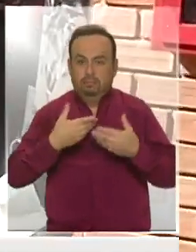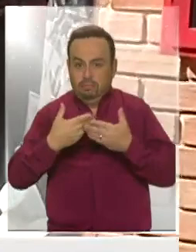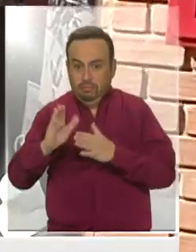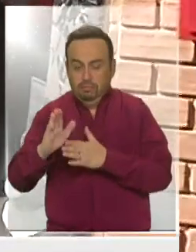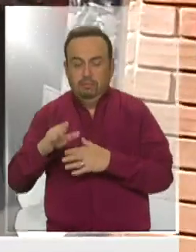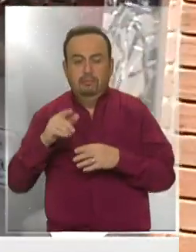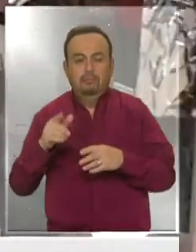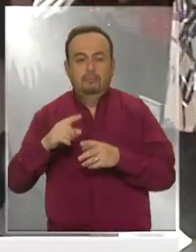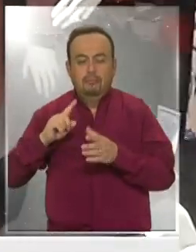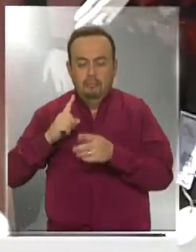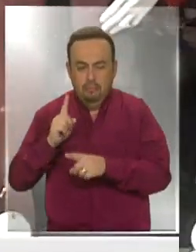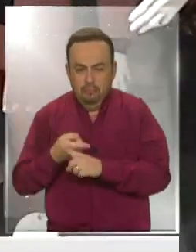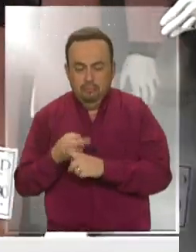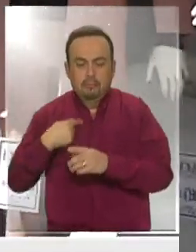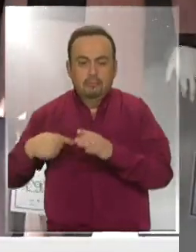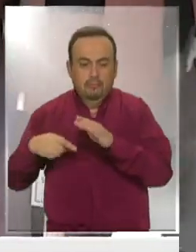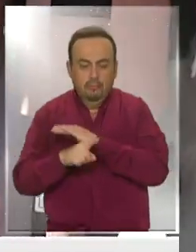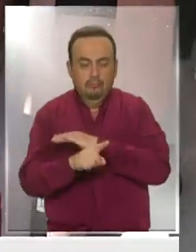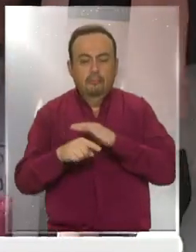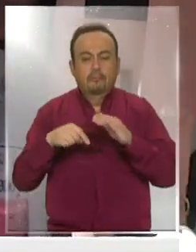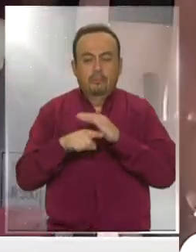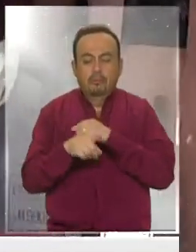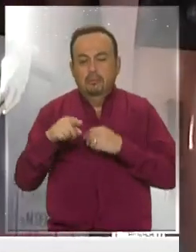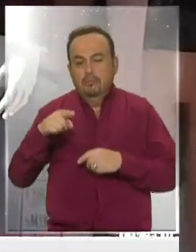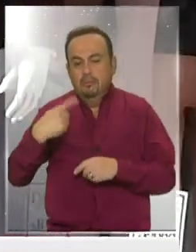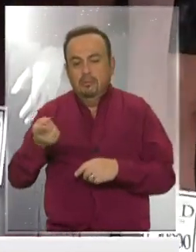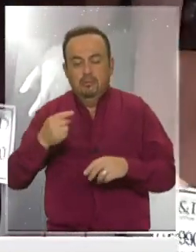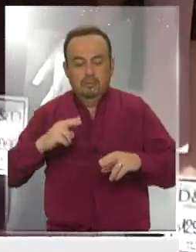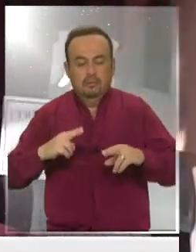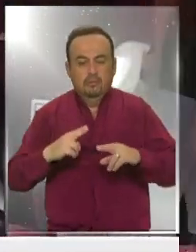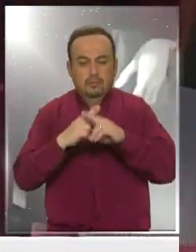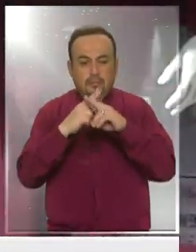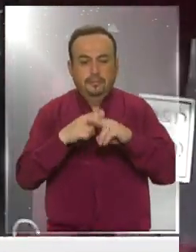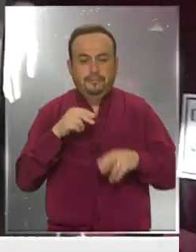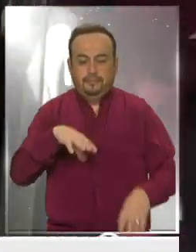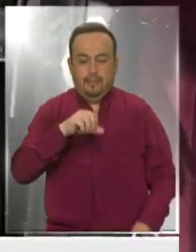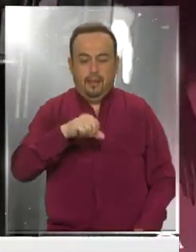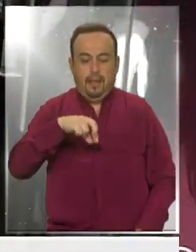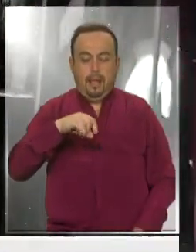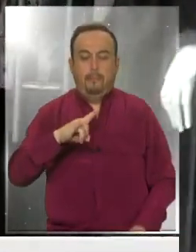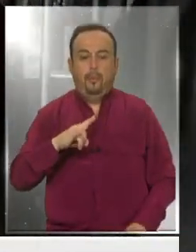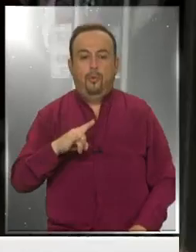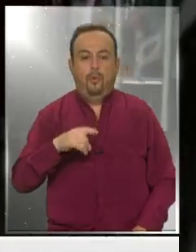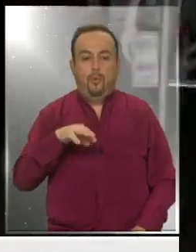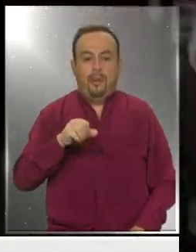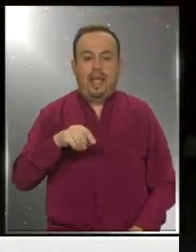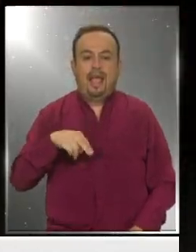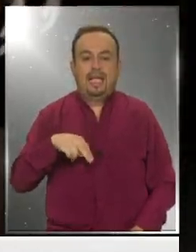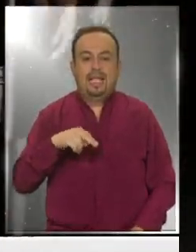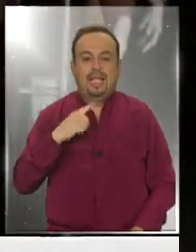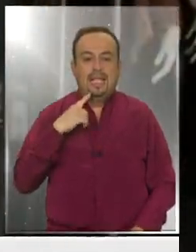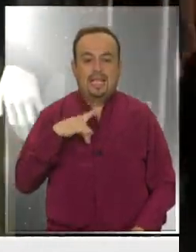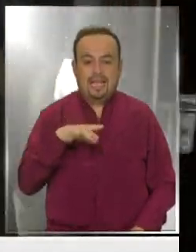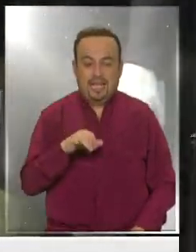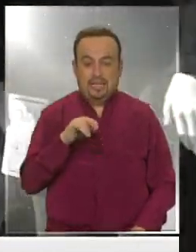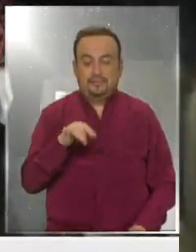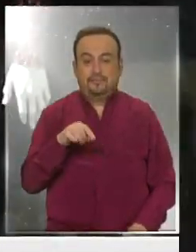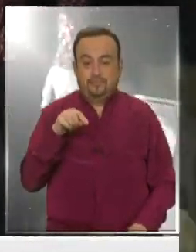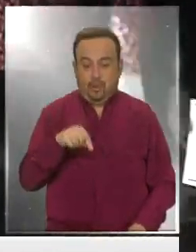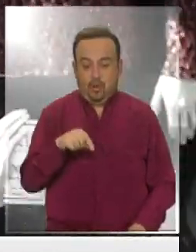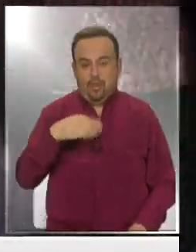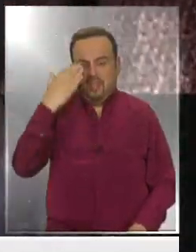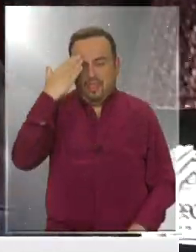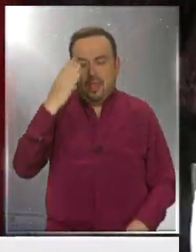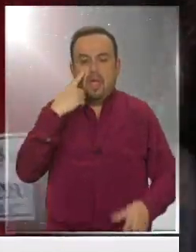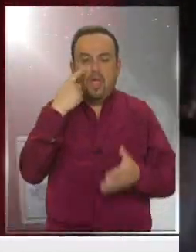en el caso de Patronato, porque sabemos que en el caso del mall Apuanque, que es el segundo, todavía está en su periodo de prueba para luego también